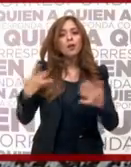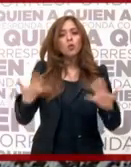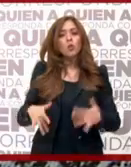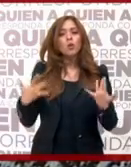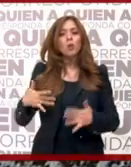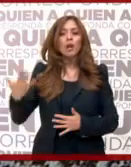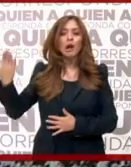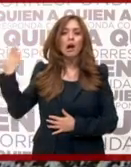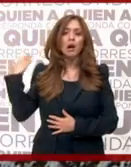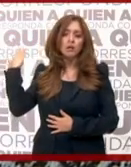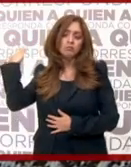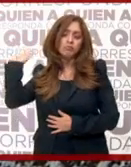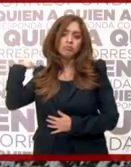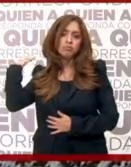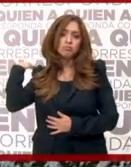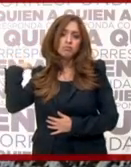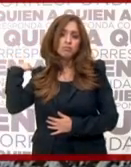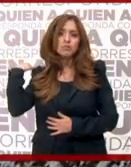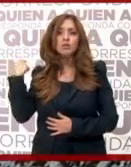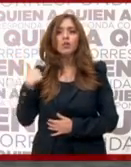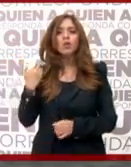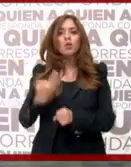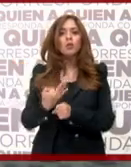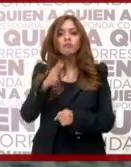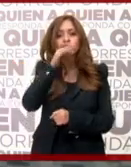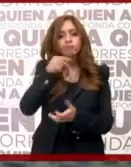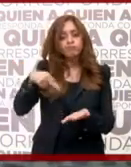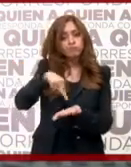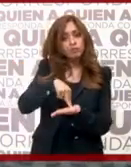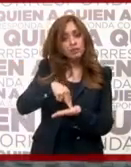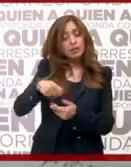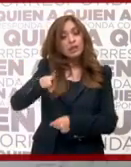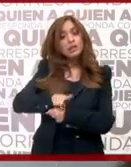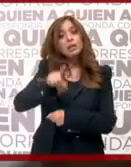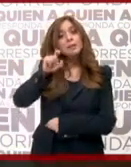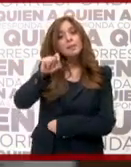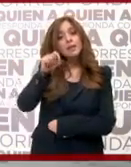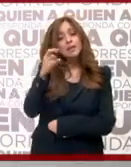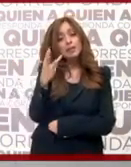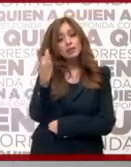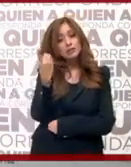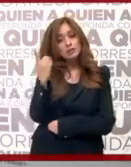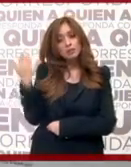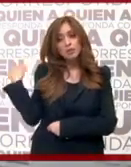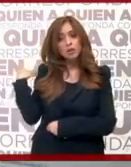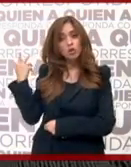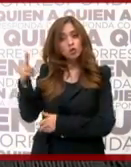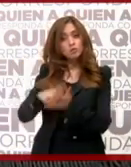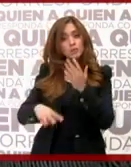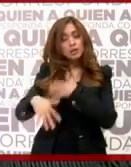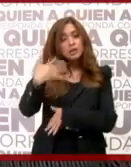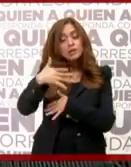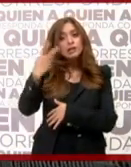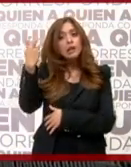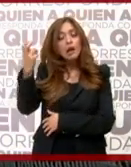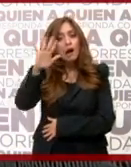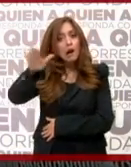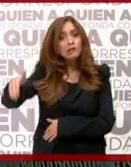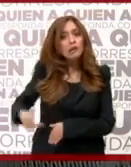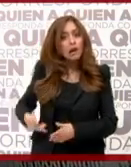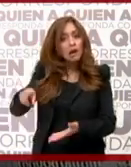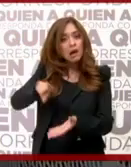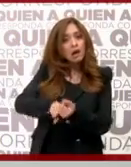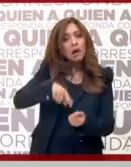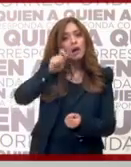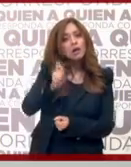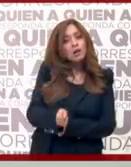ya. Ya no puedo parar. Fue el 23 de diciembre del 2015 cuando se presentó el percance en el interior de la empresa